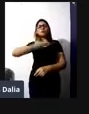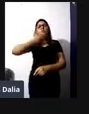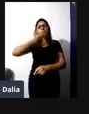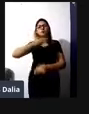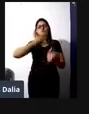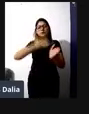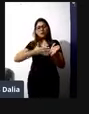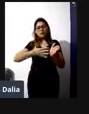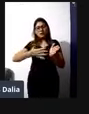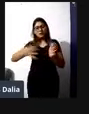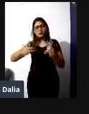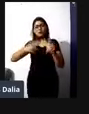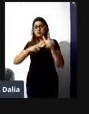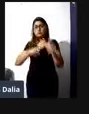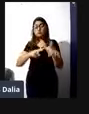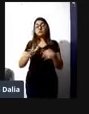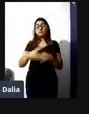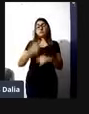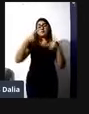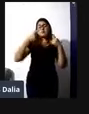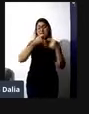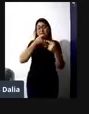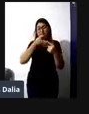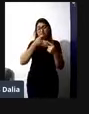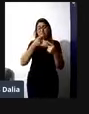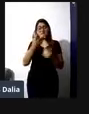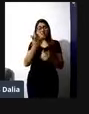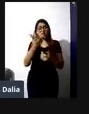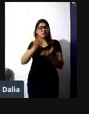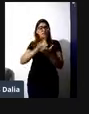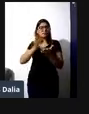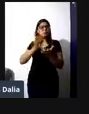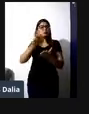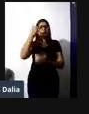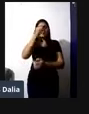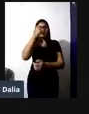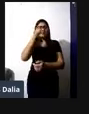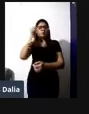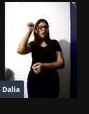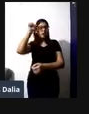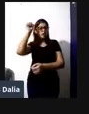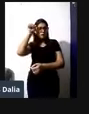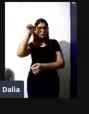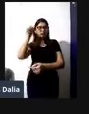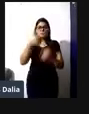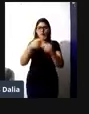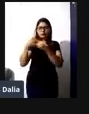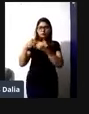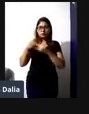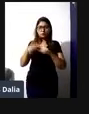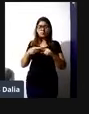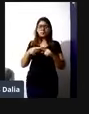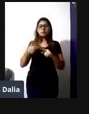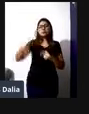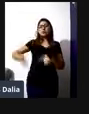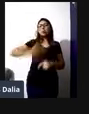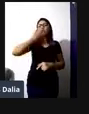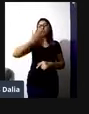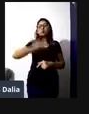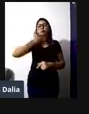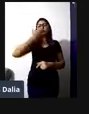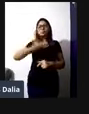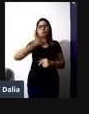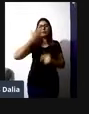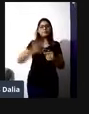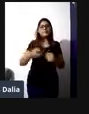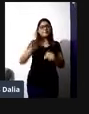autismo es muy importante que no se pierdan las rutinas y que además súmale a esto que están en su casa todo el día y hay muchos